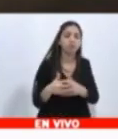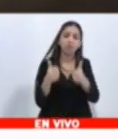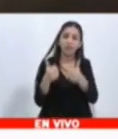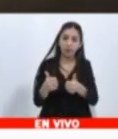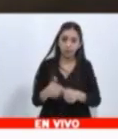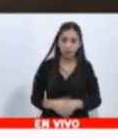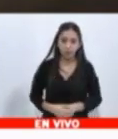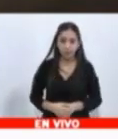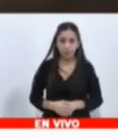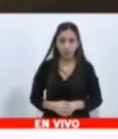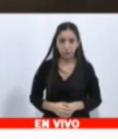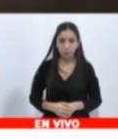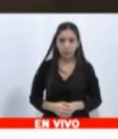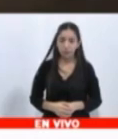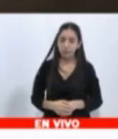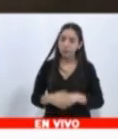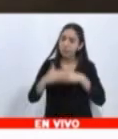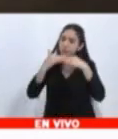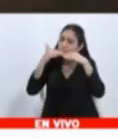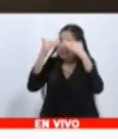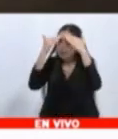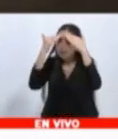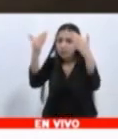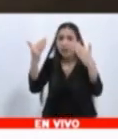y de un futuro reconciliado.